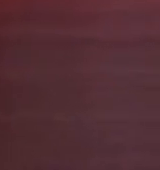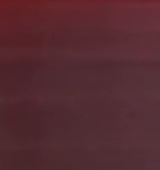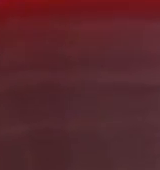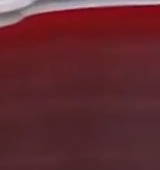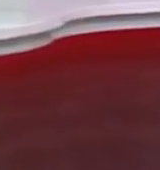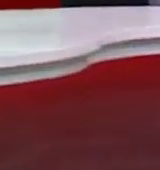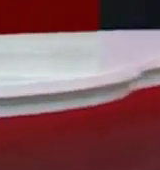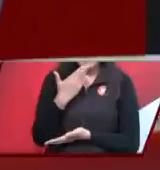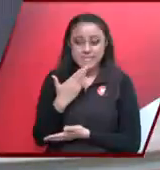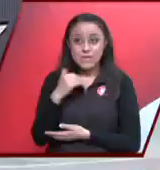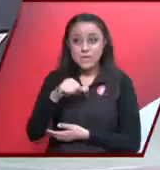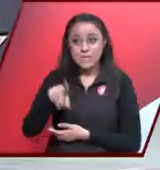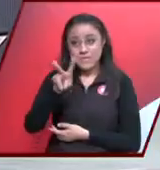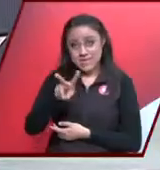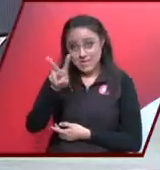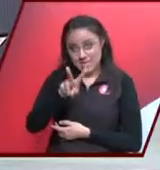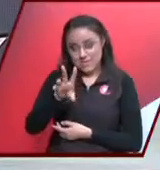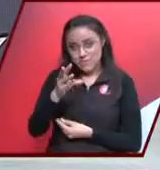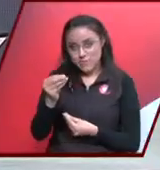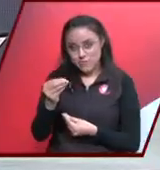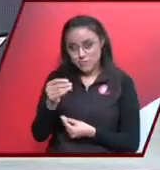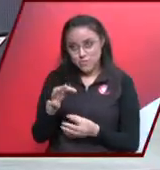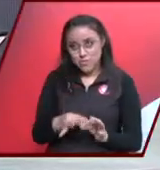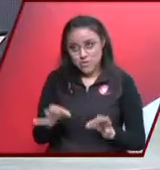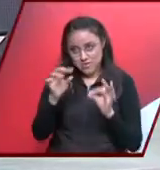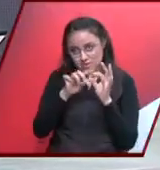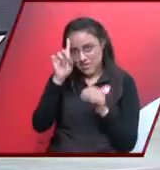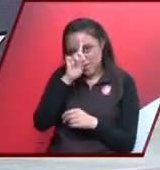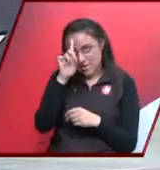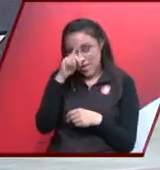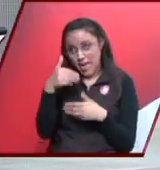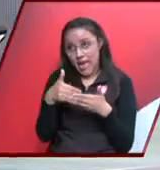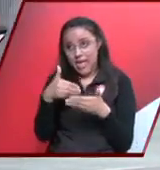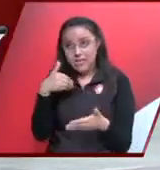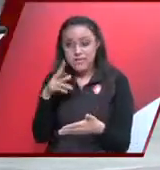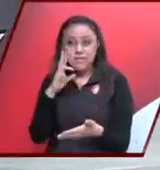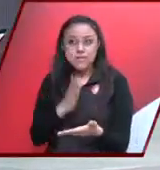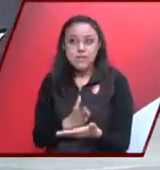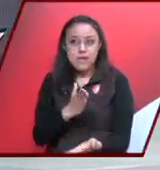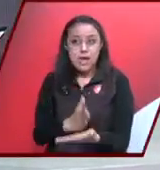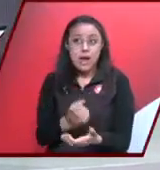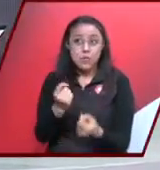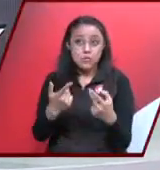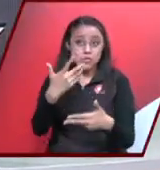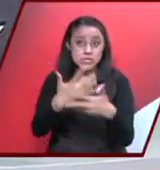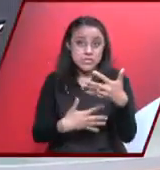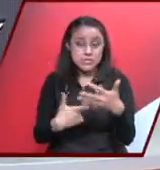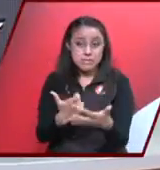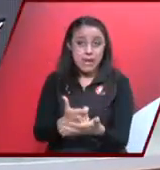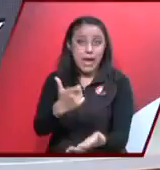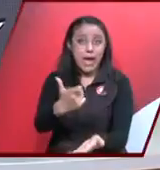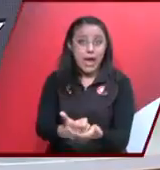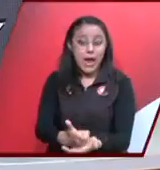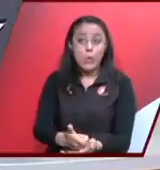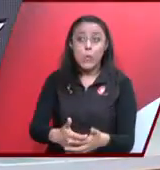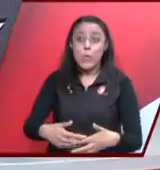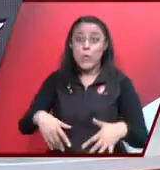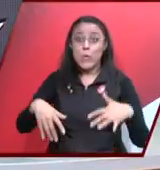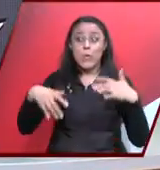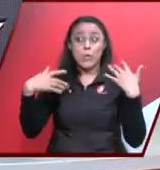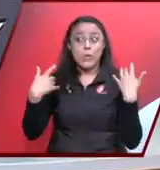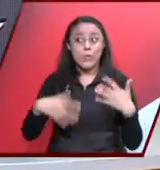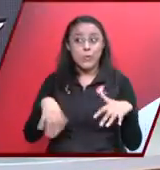Muy bien, es viernes y los viernes, un buen tip antes de que se vaya de farra. Y hoy para muchos es quincena, ¿verdad?